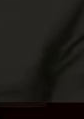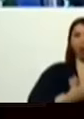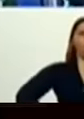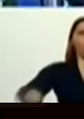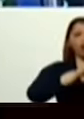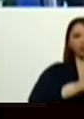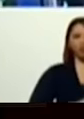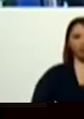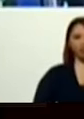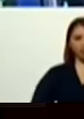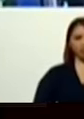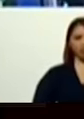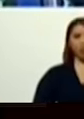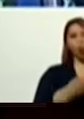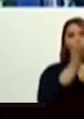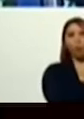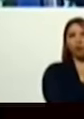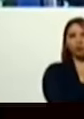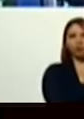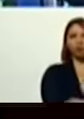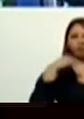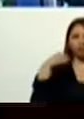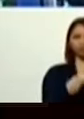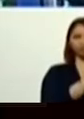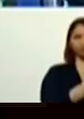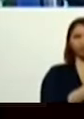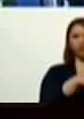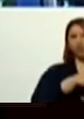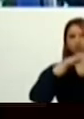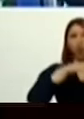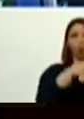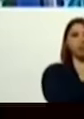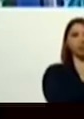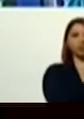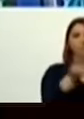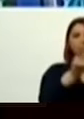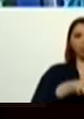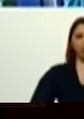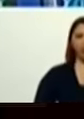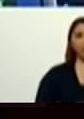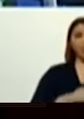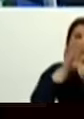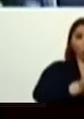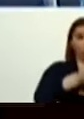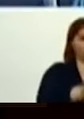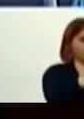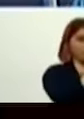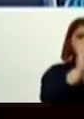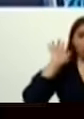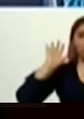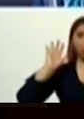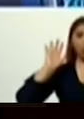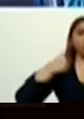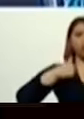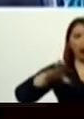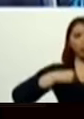reputado ciertamente y que también fue diplomático eh de muchos de los de los presidentes socialdemócratas de Venezuela incluso del